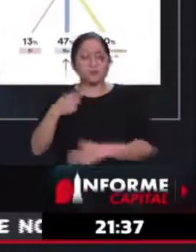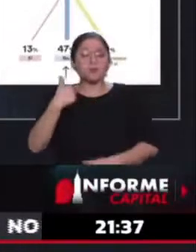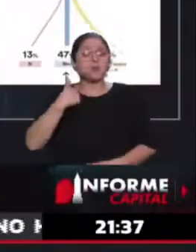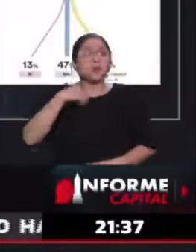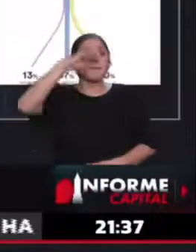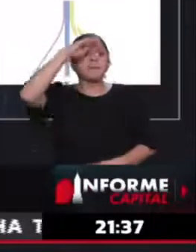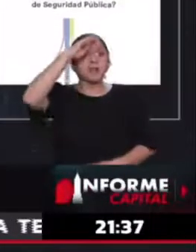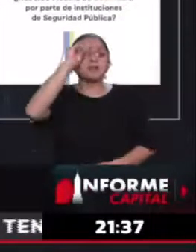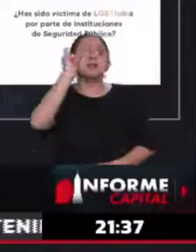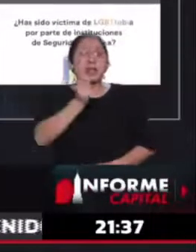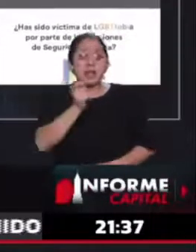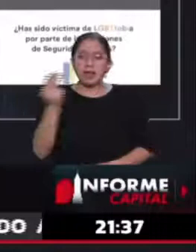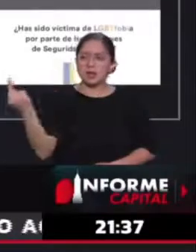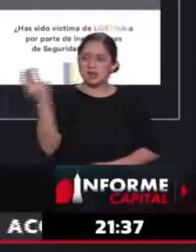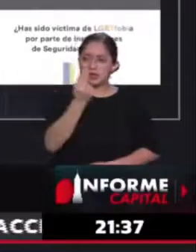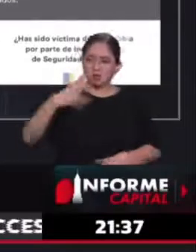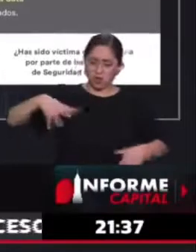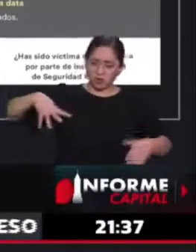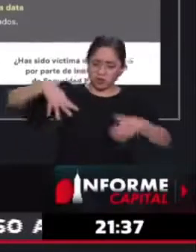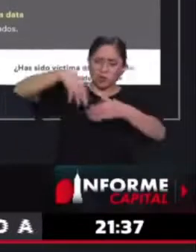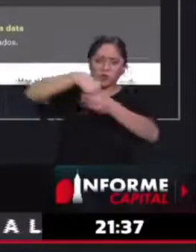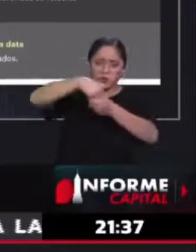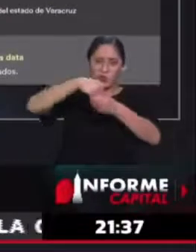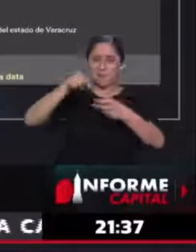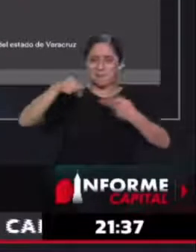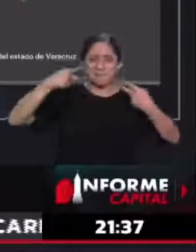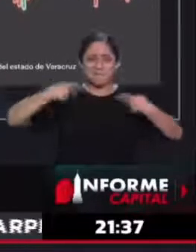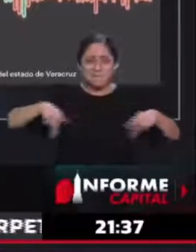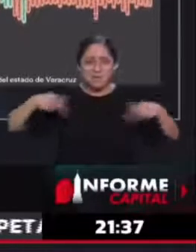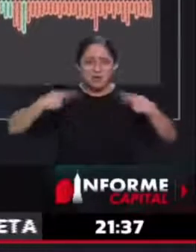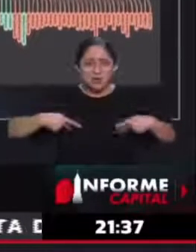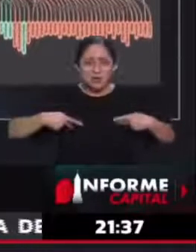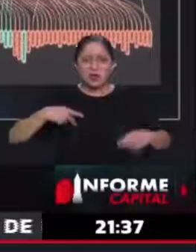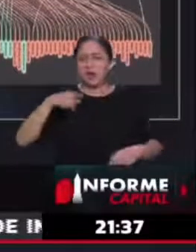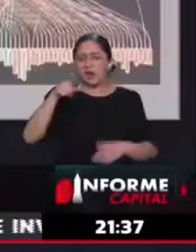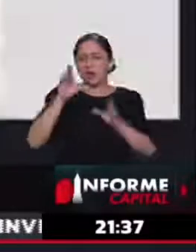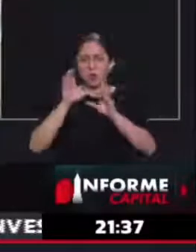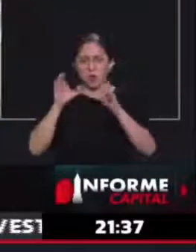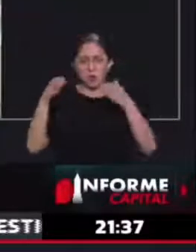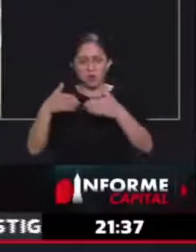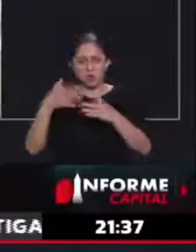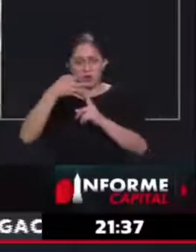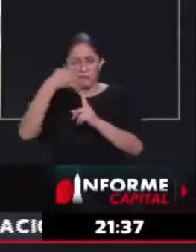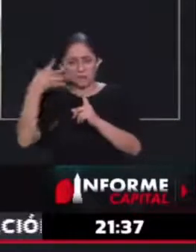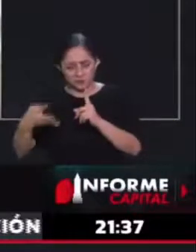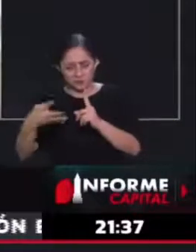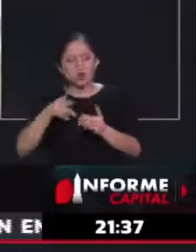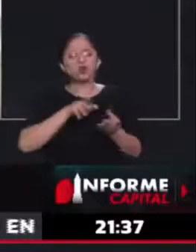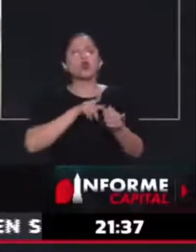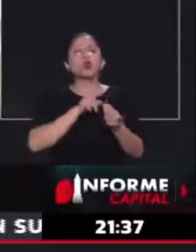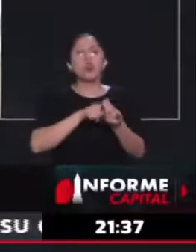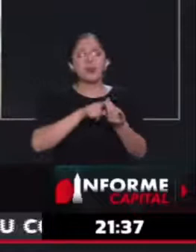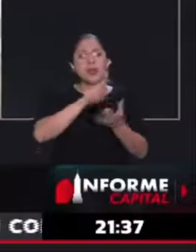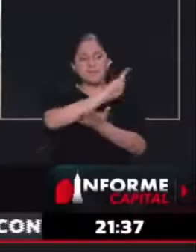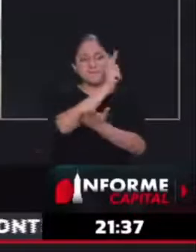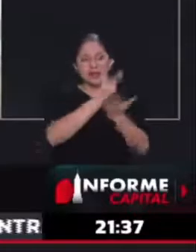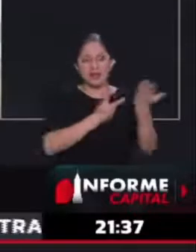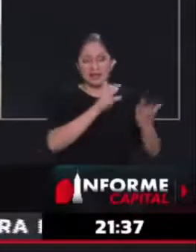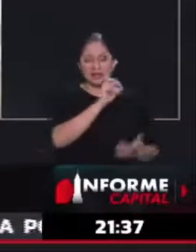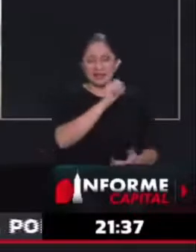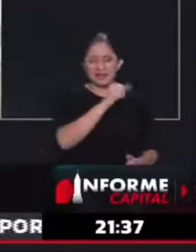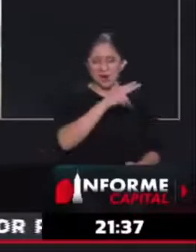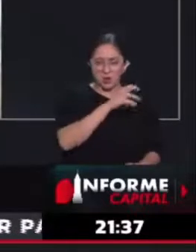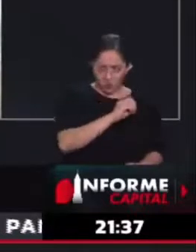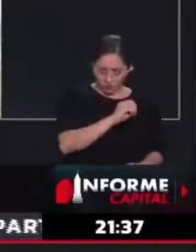de las personas LGBT en el Plan Nacional de Desarrollo. Es decir, se habla de grupos que están